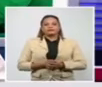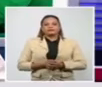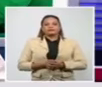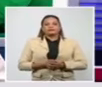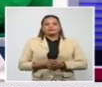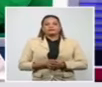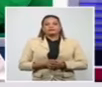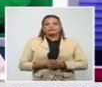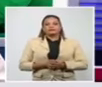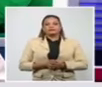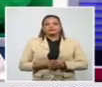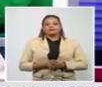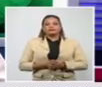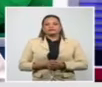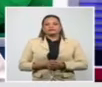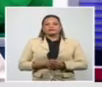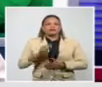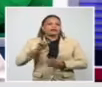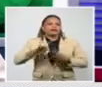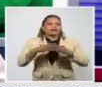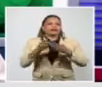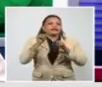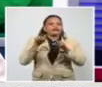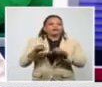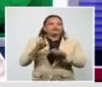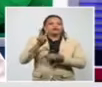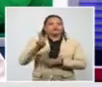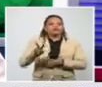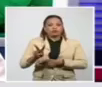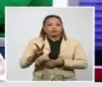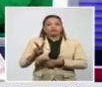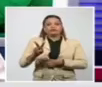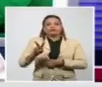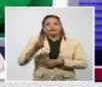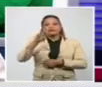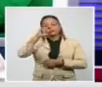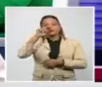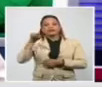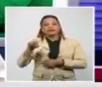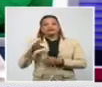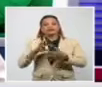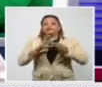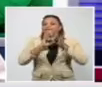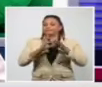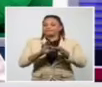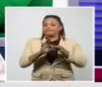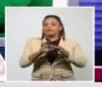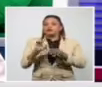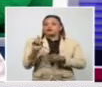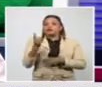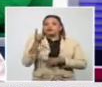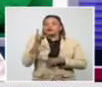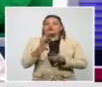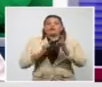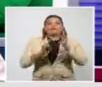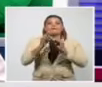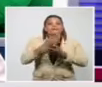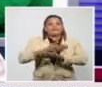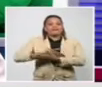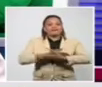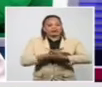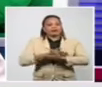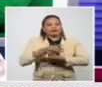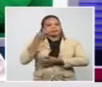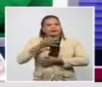notifican en el día de hoy 2 pacientes en estado grave. Uno fue el lactante, que ya hablamos de ayer, de